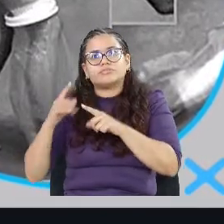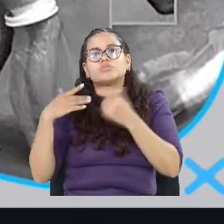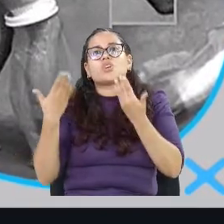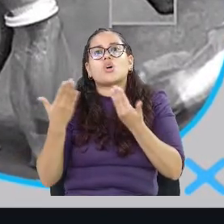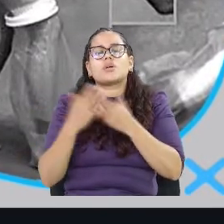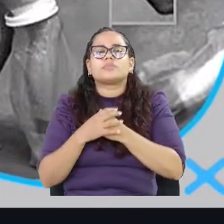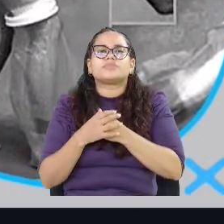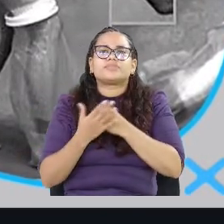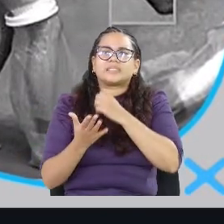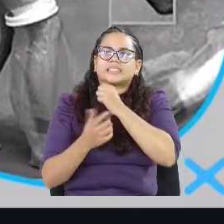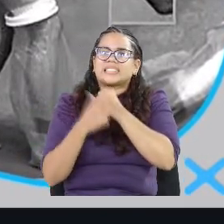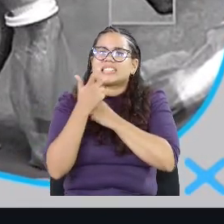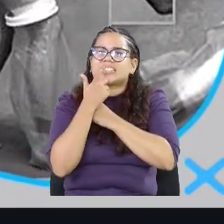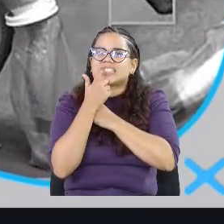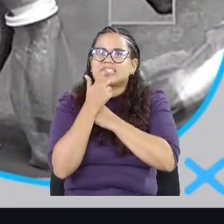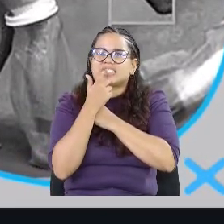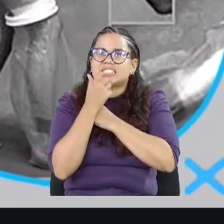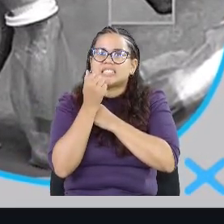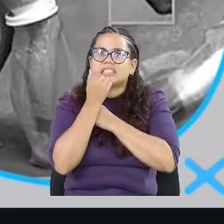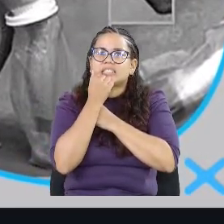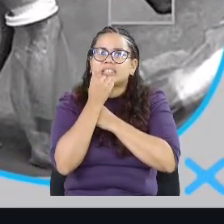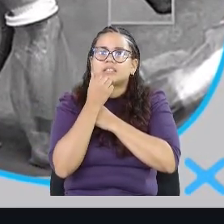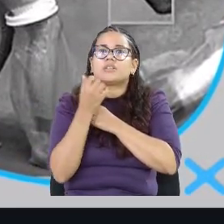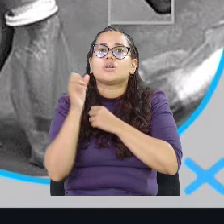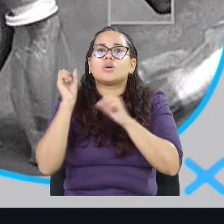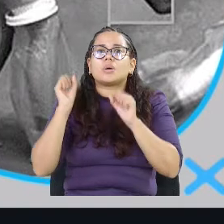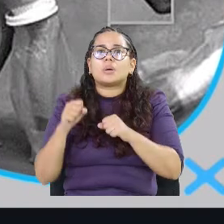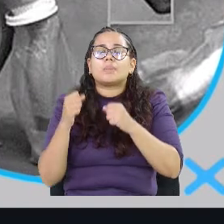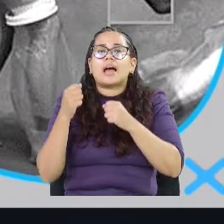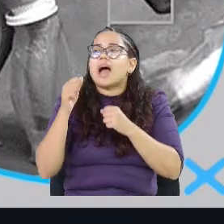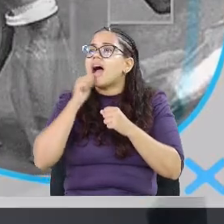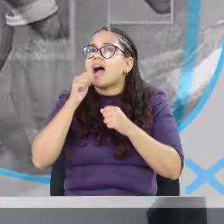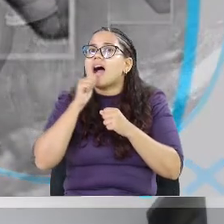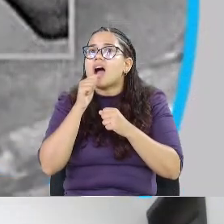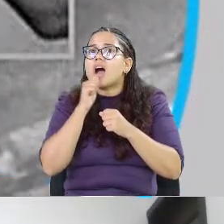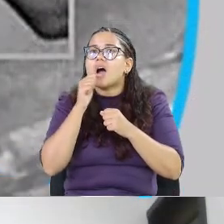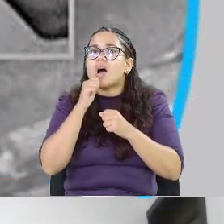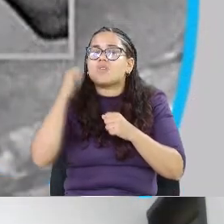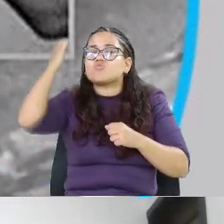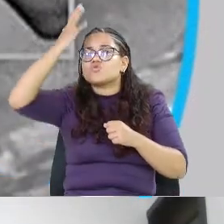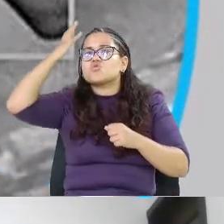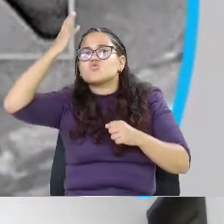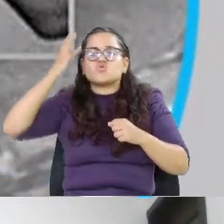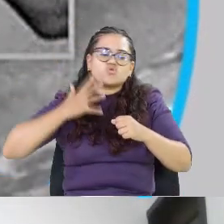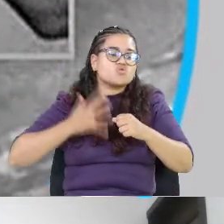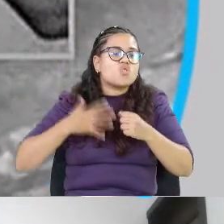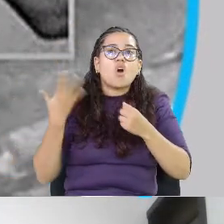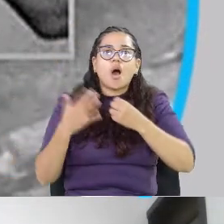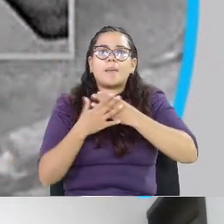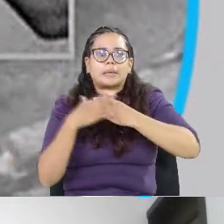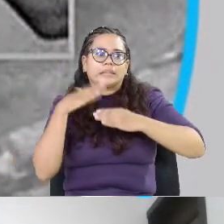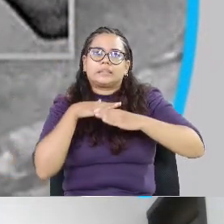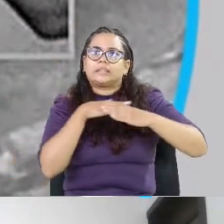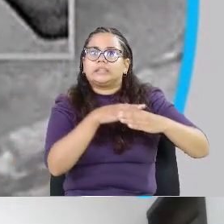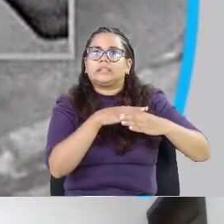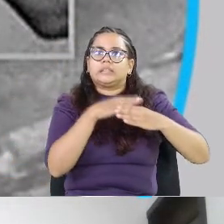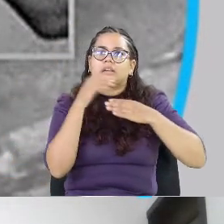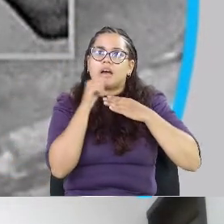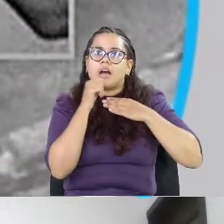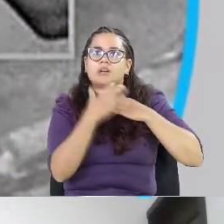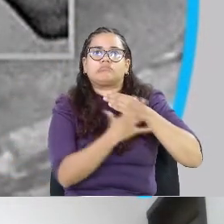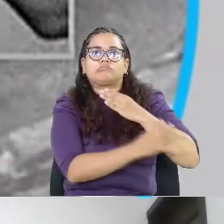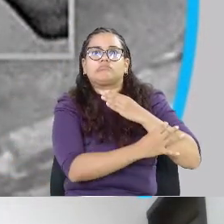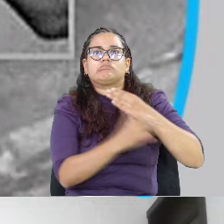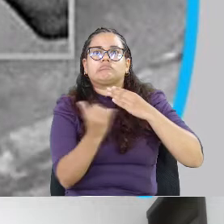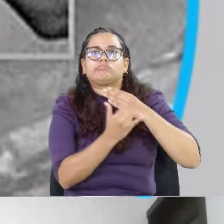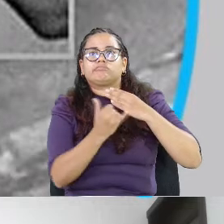el material impide el uso del agua para el aseo personal. Y ese es porque, como estamos hablando de yeso, el